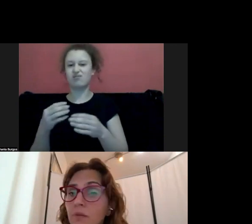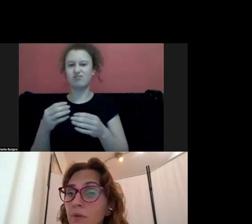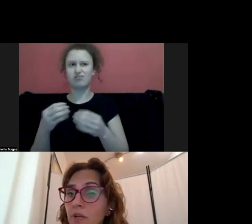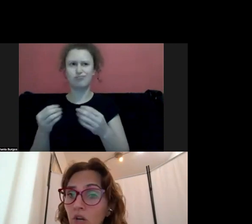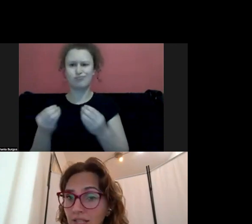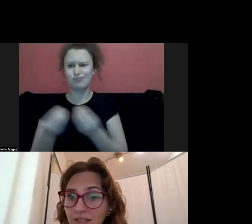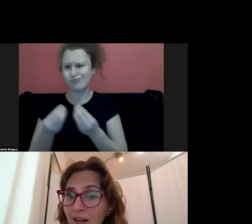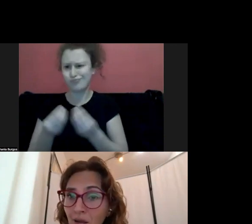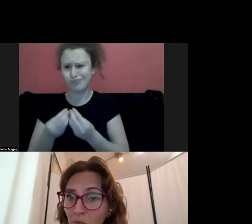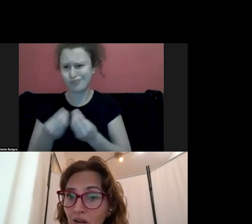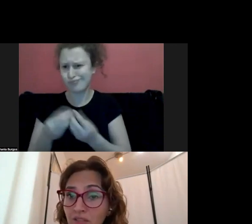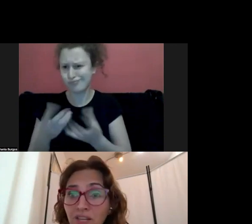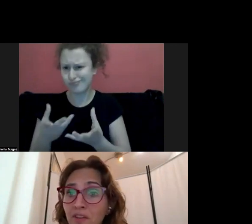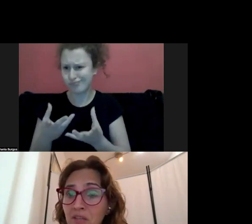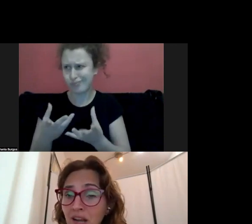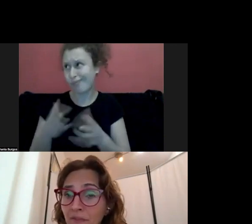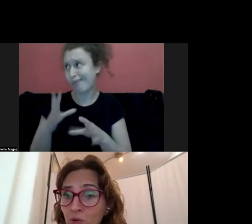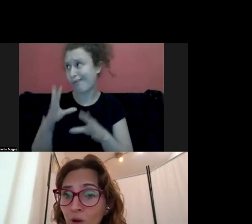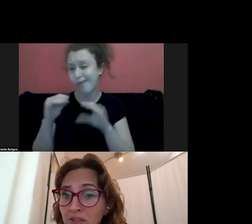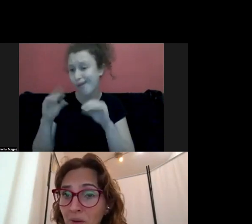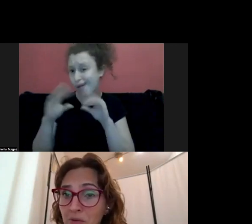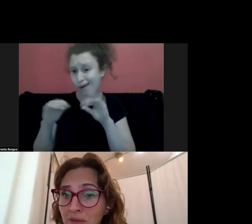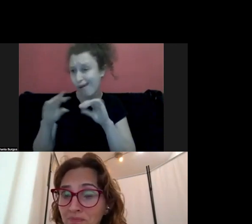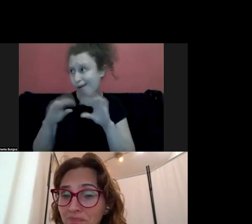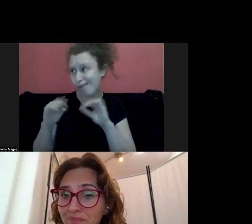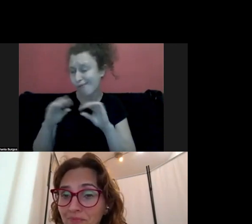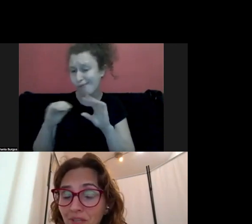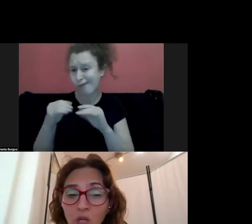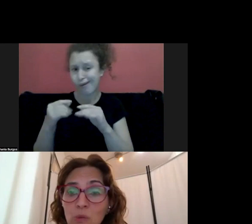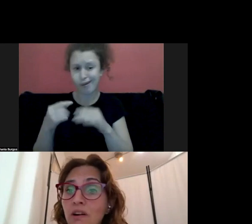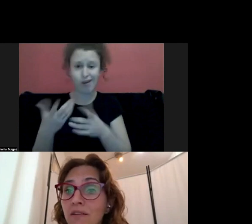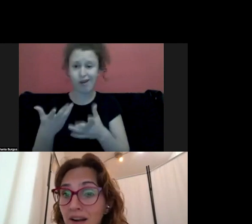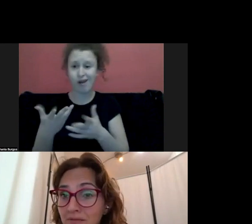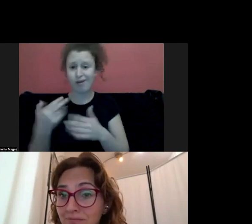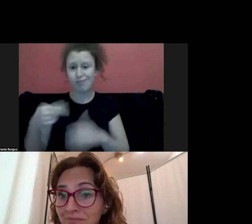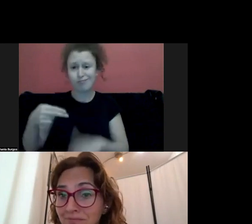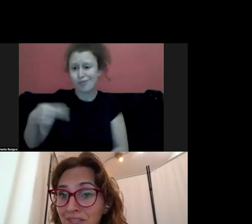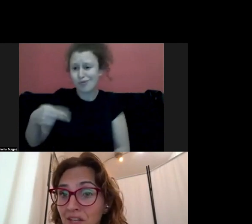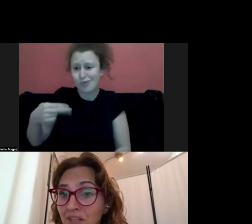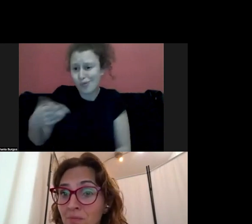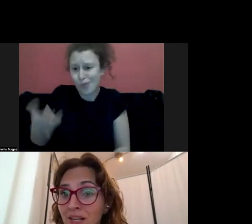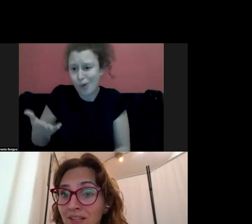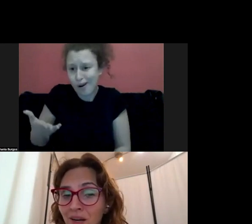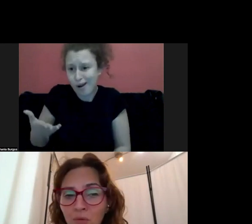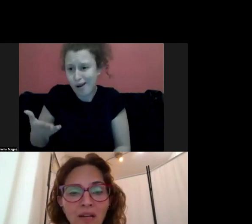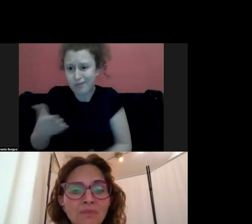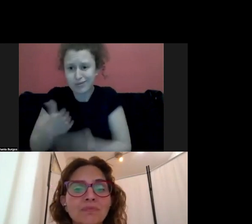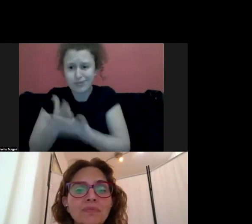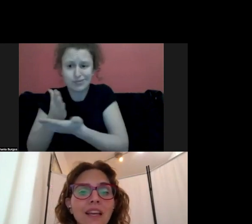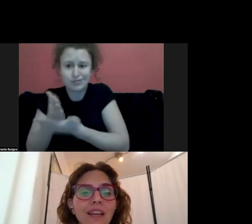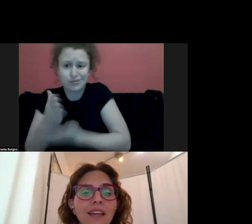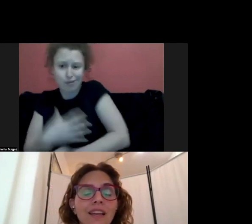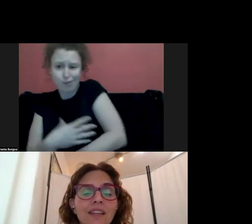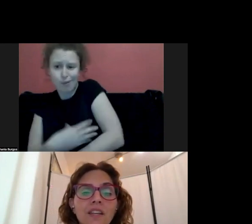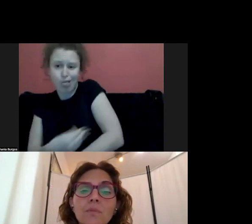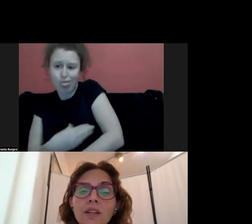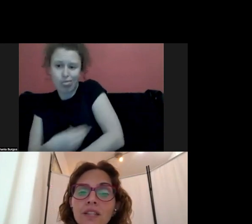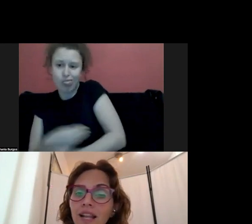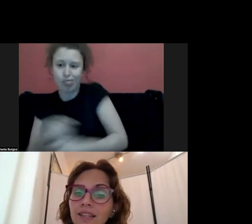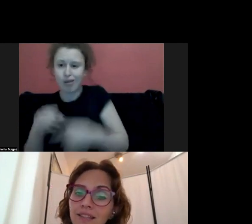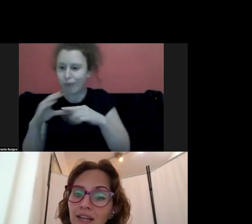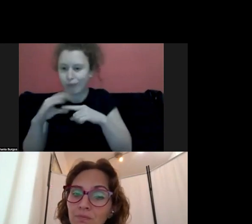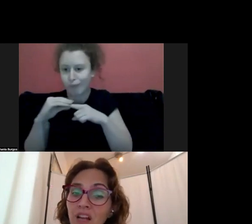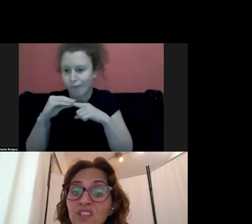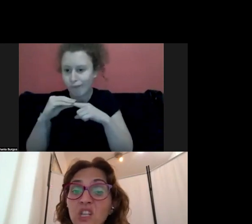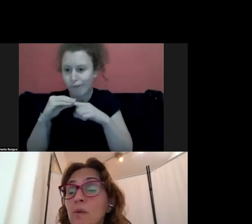está siempre con la teta en la boca. Esta frase me la han dicho a mí también. ¿Cómo va a hablar si tiene siempre la teta en la boca? Siempre está